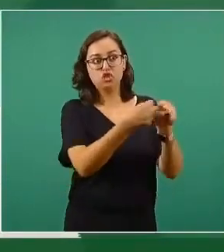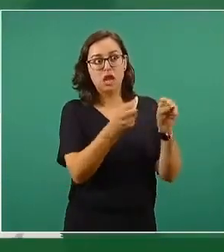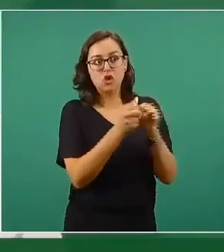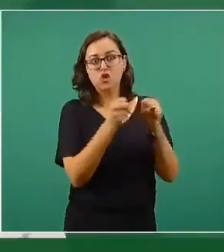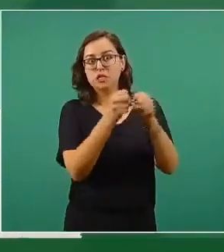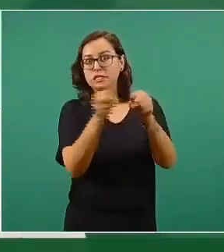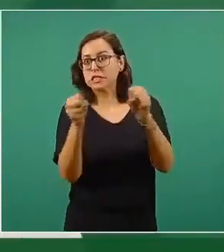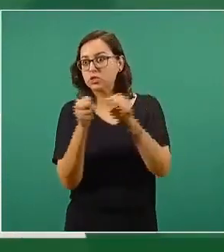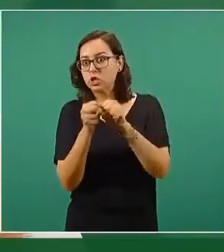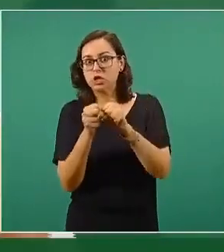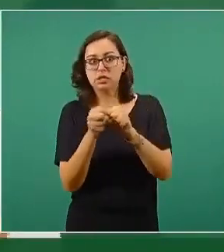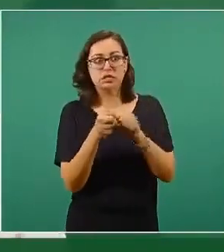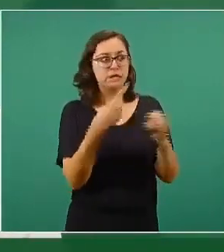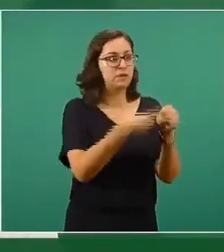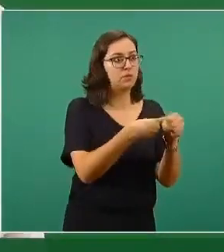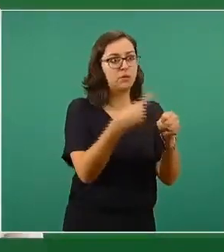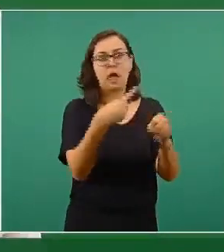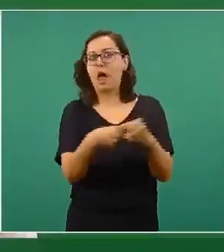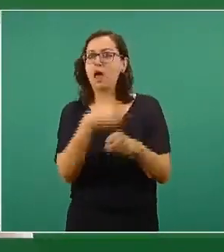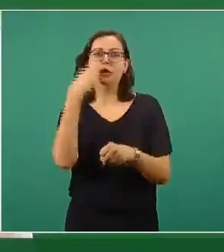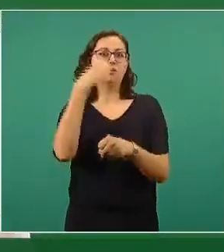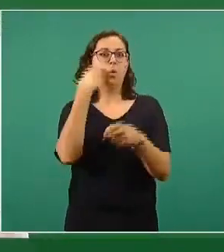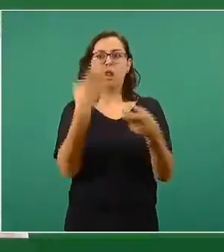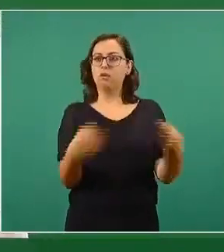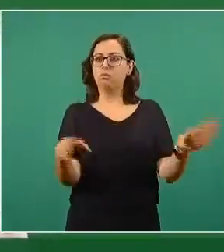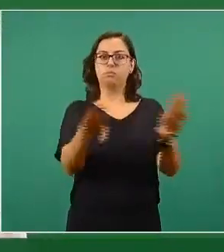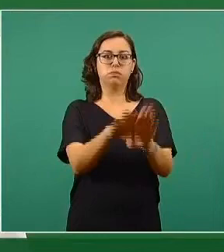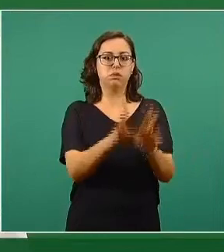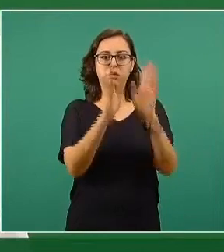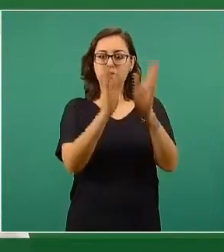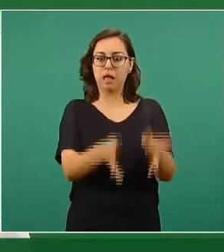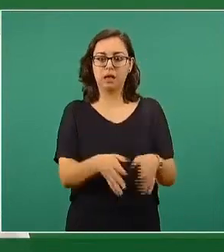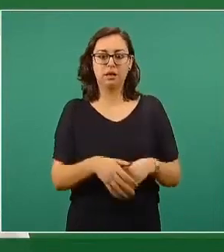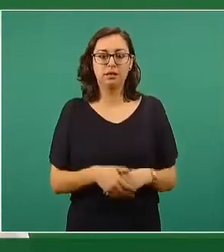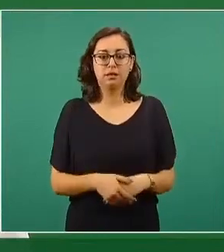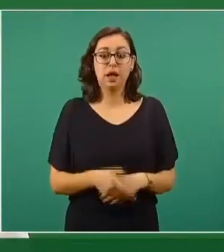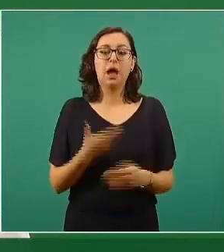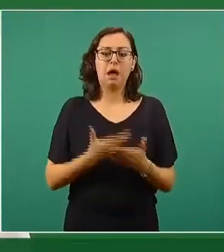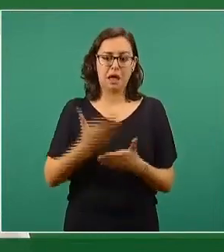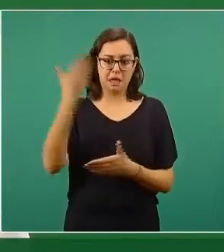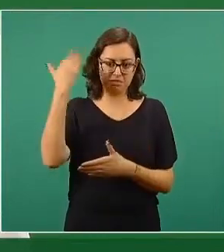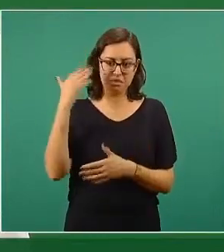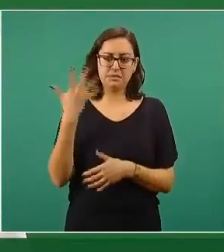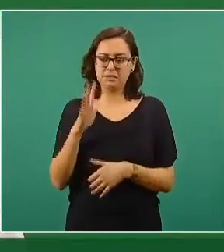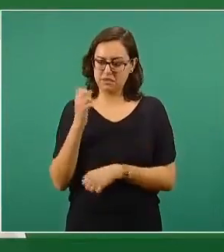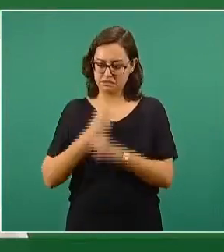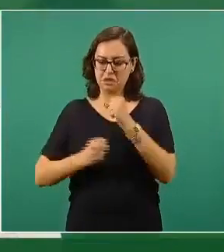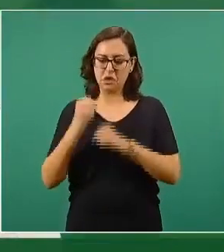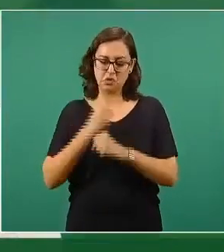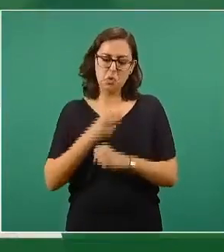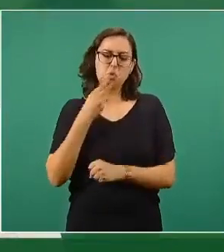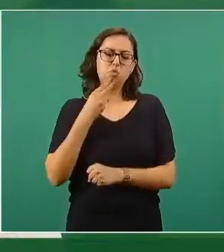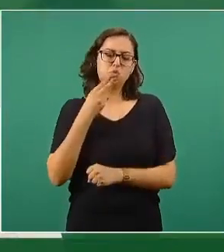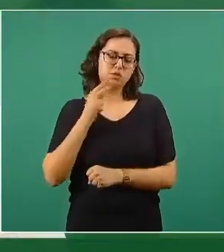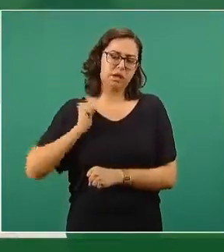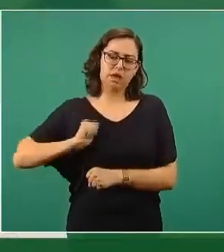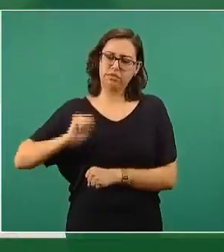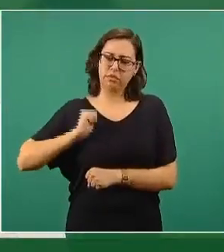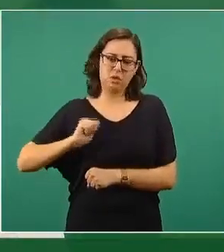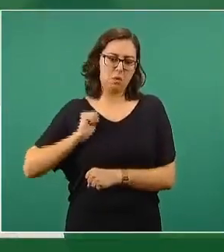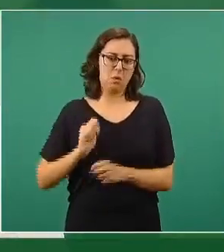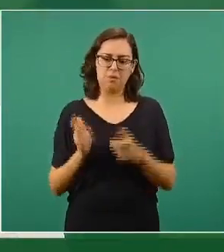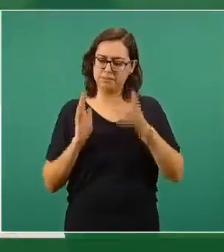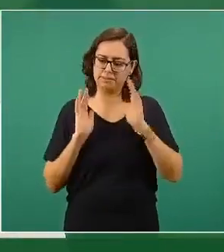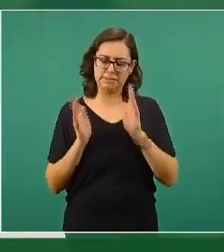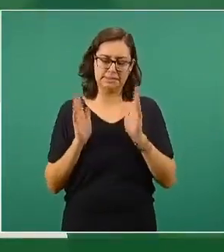una regla ya obsoleta. En su momento la propusimos y la utilizamos en forma práctica en la pandemia de influenza hace 10 años